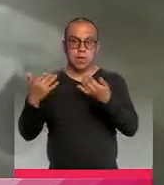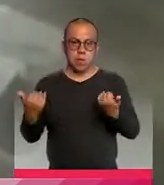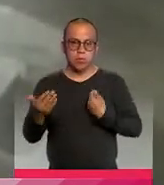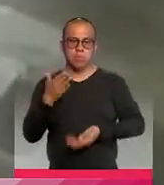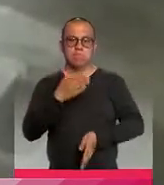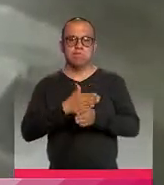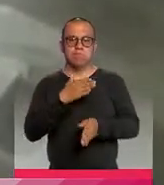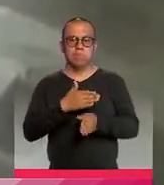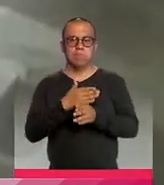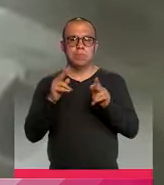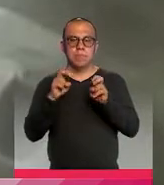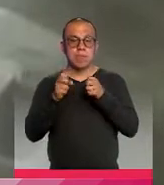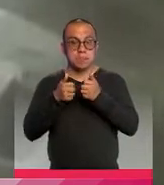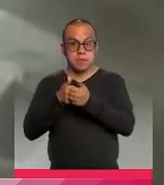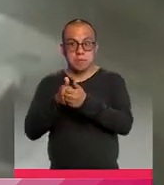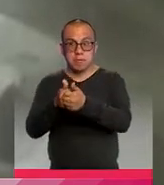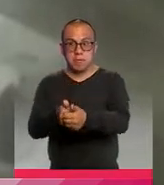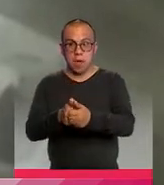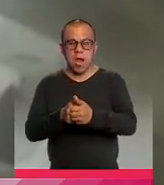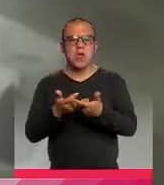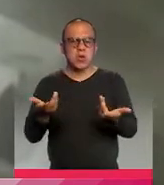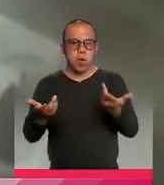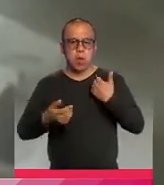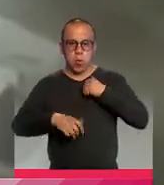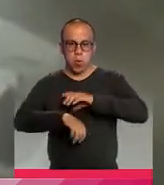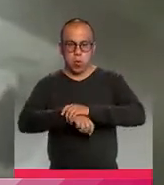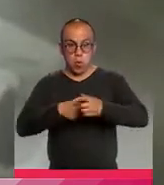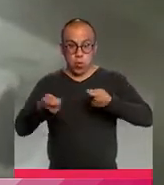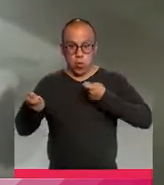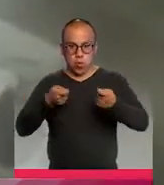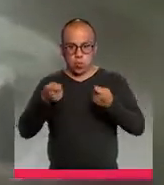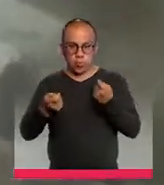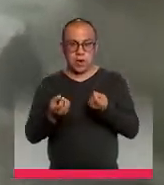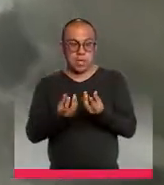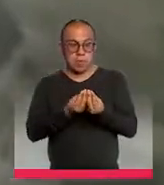continuarán adelantando operativos de seguimiento y control con el fin de evitar que estas bandas sigan operando en Bogotá.